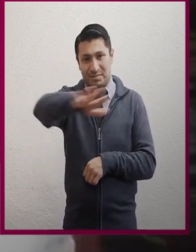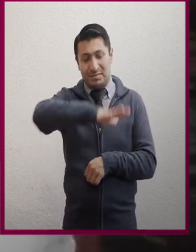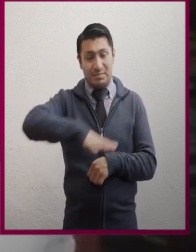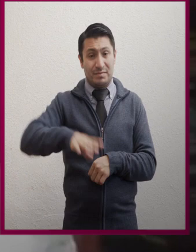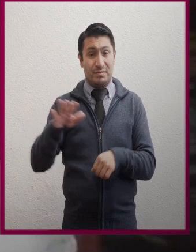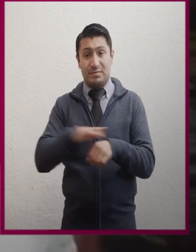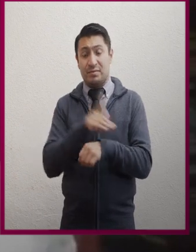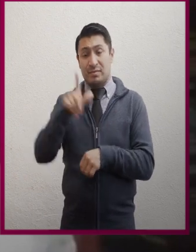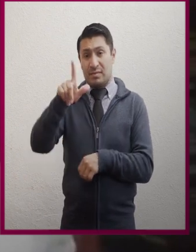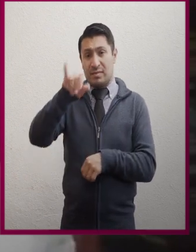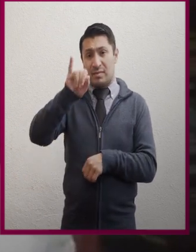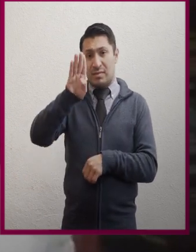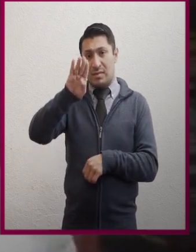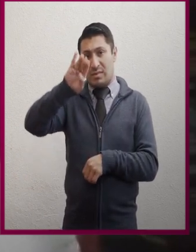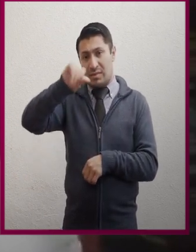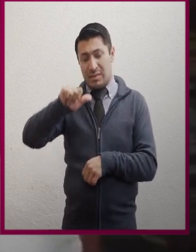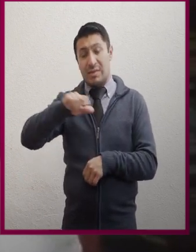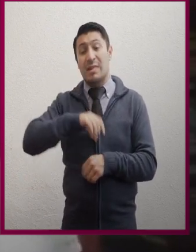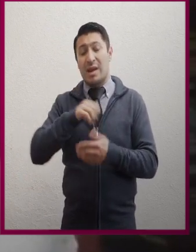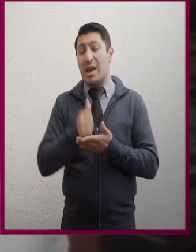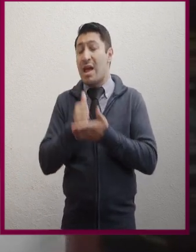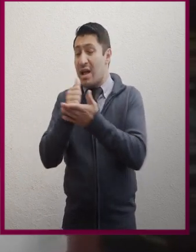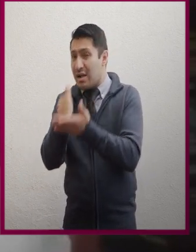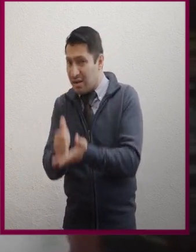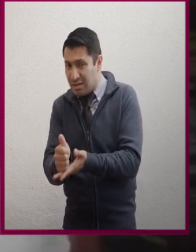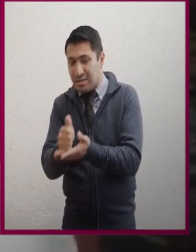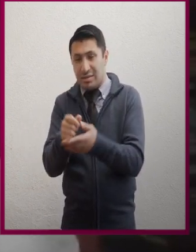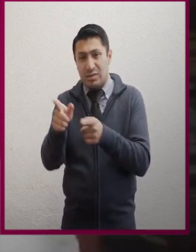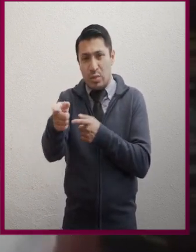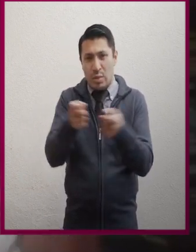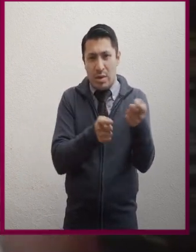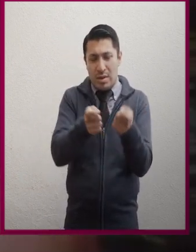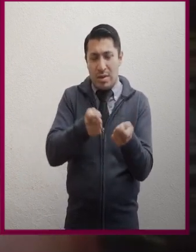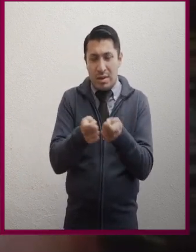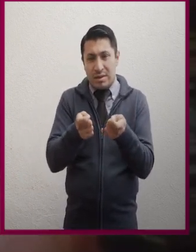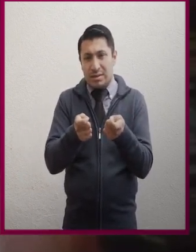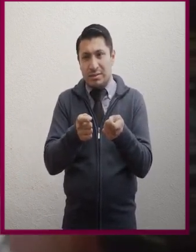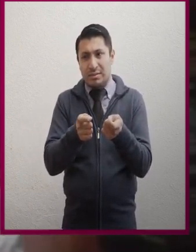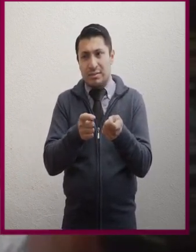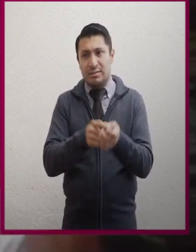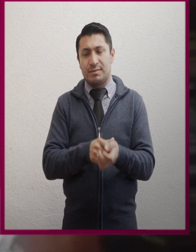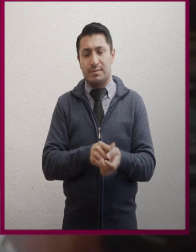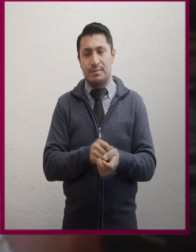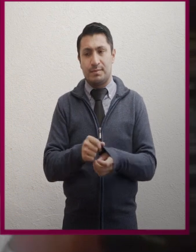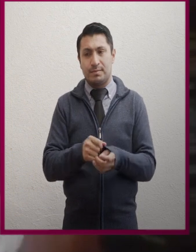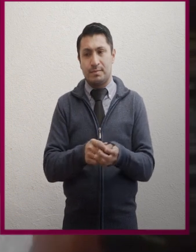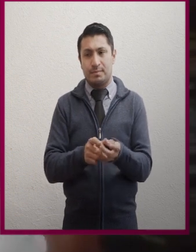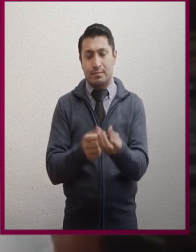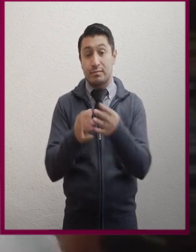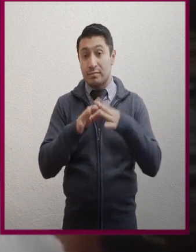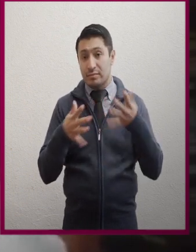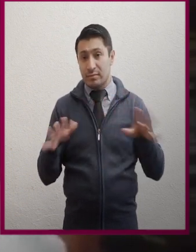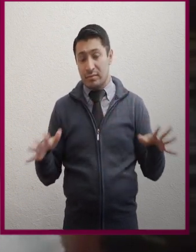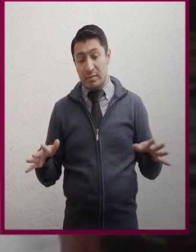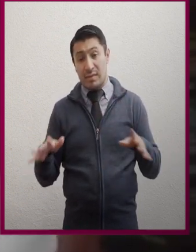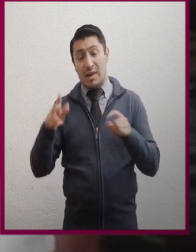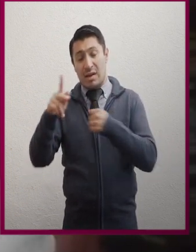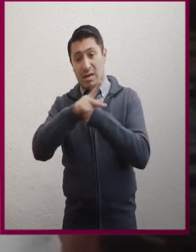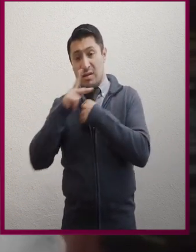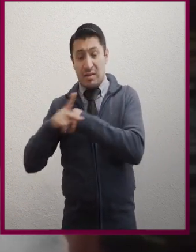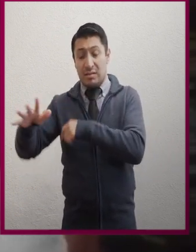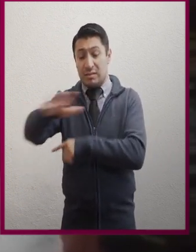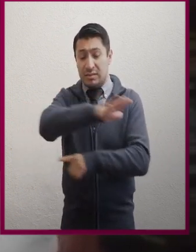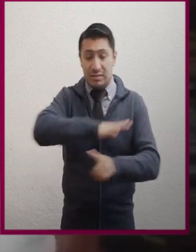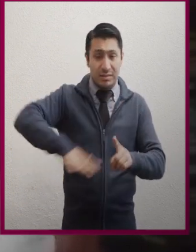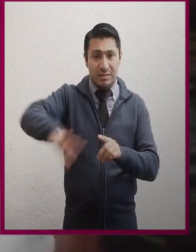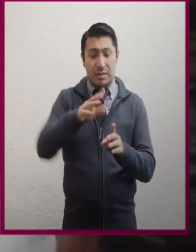esa zona, porque Libia también era un país que ayudaba a controlar prácticamente sus costas